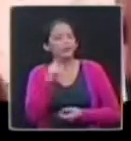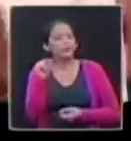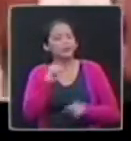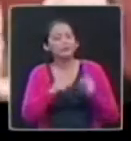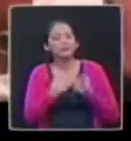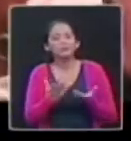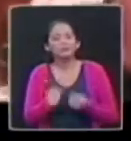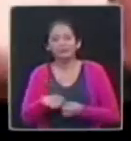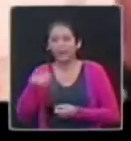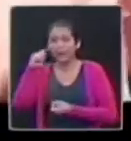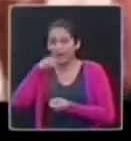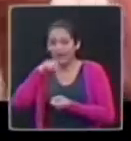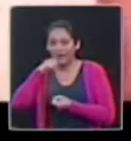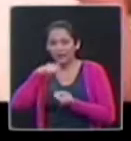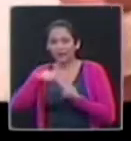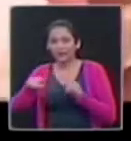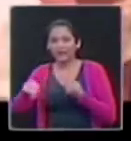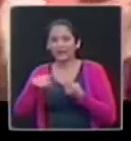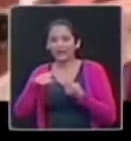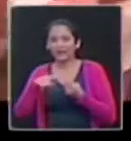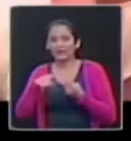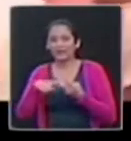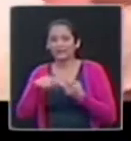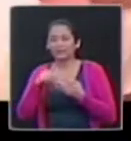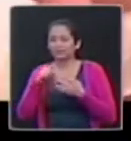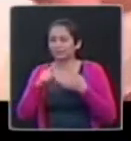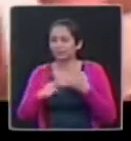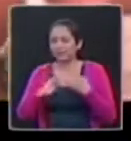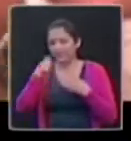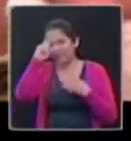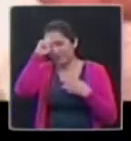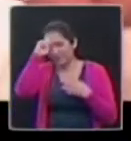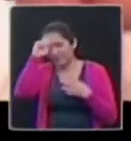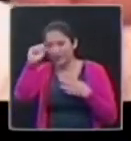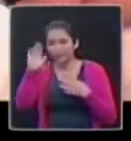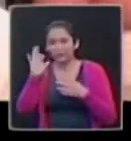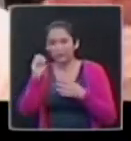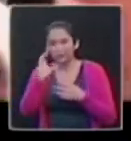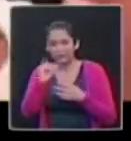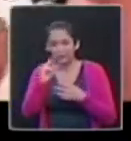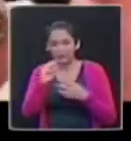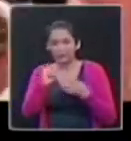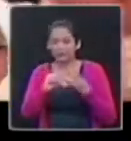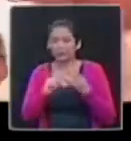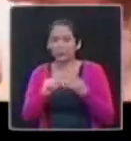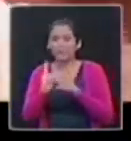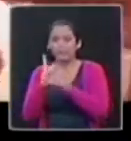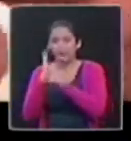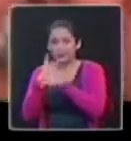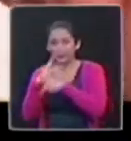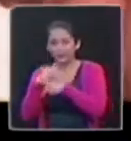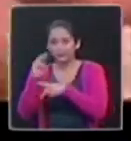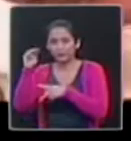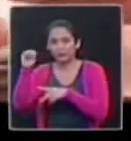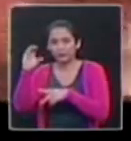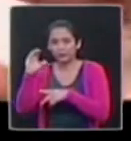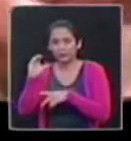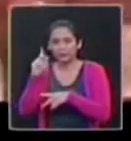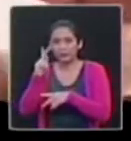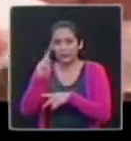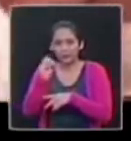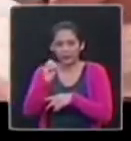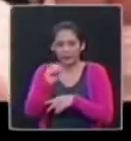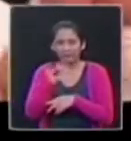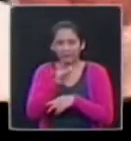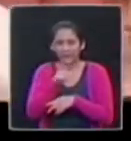carne, utilicé el fettuccine, tocino, productos McCorney, que es en este caso la salsa tradicional, para